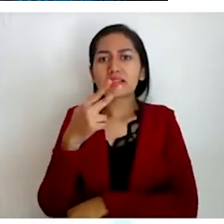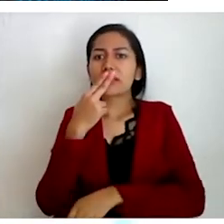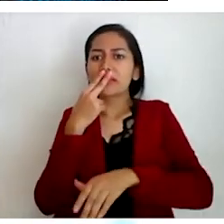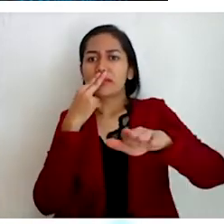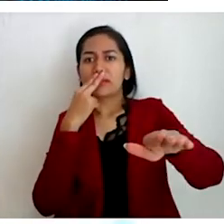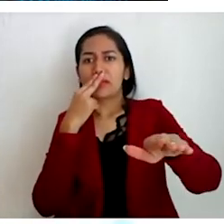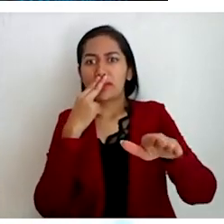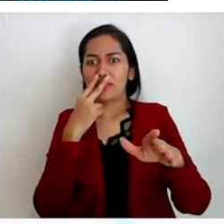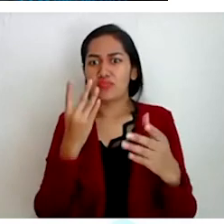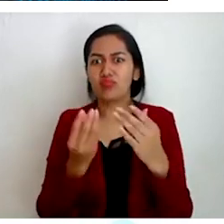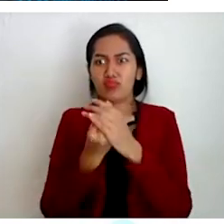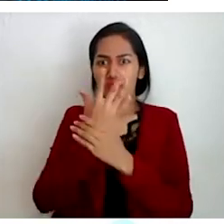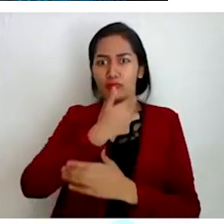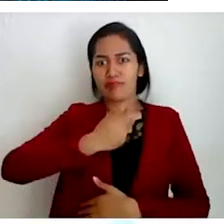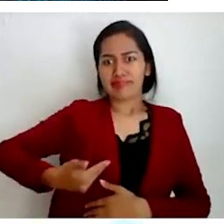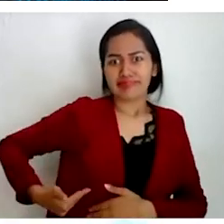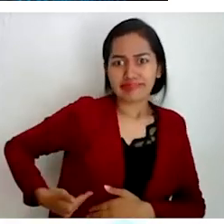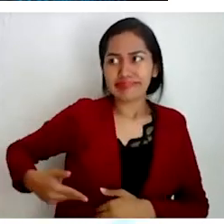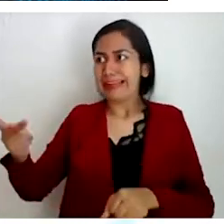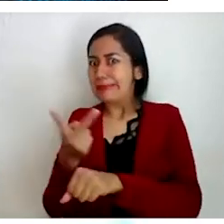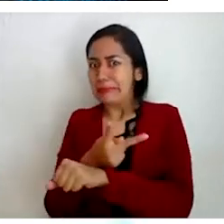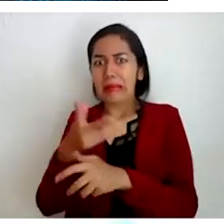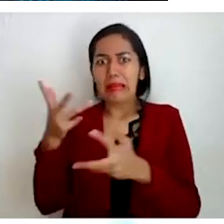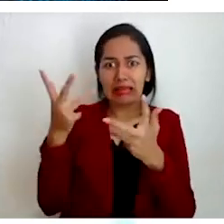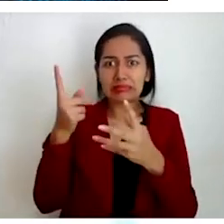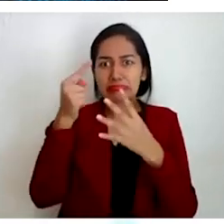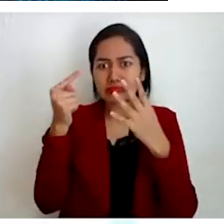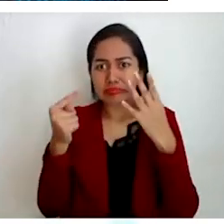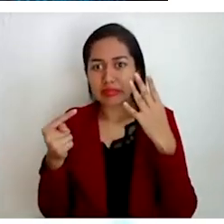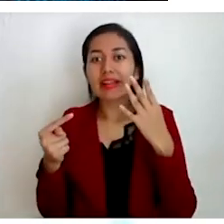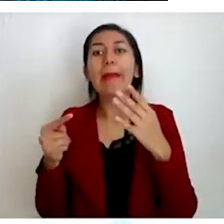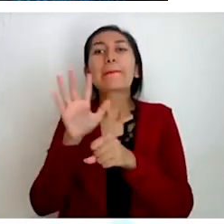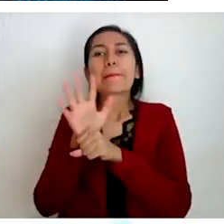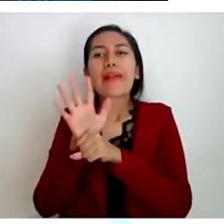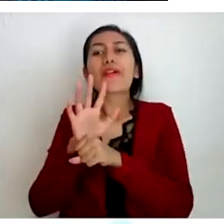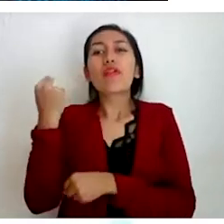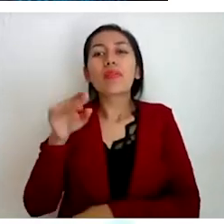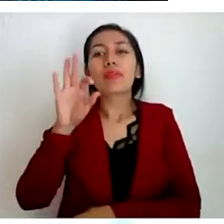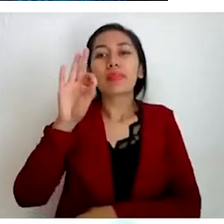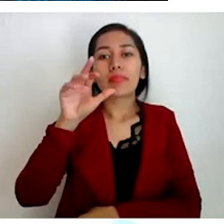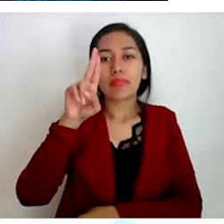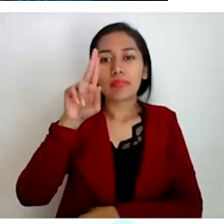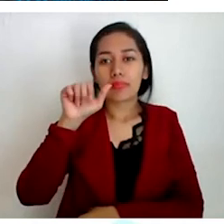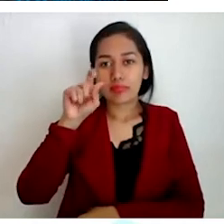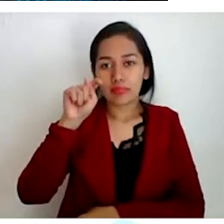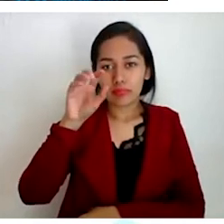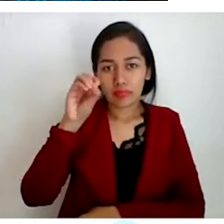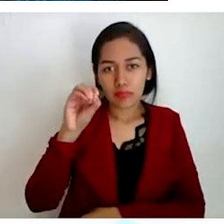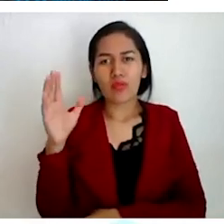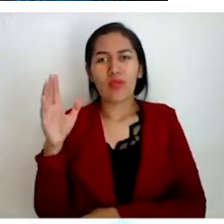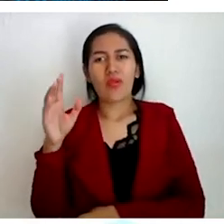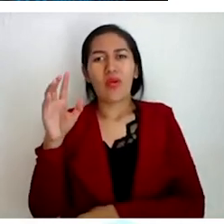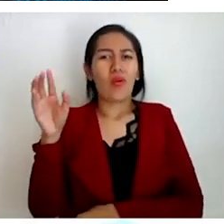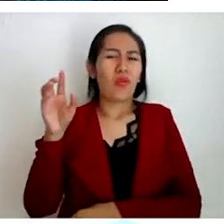poder. Entonces, estas películas como Fausto, como El gabinete del doctor Caligari, o como M de Fritz